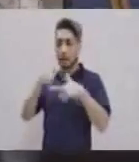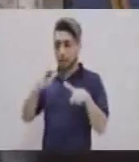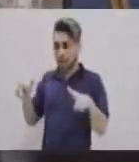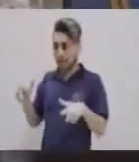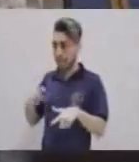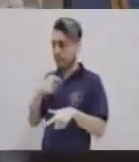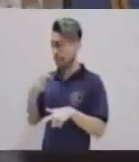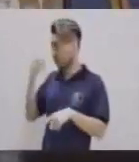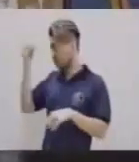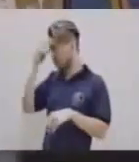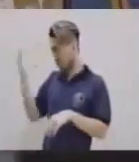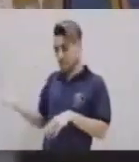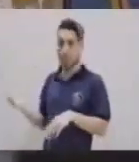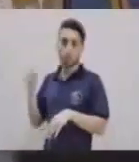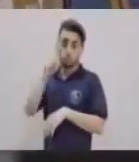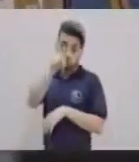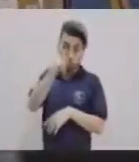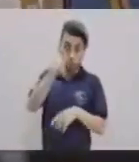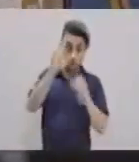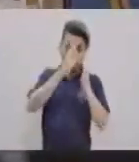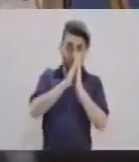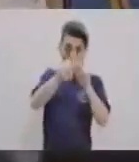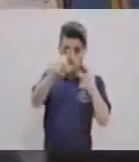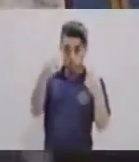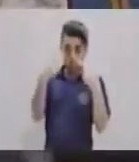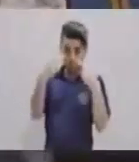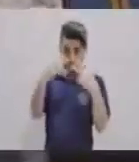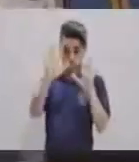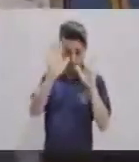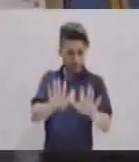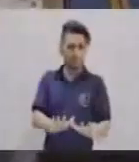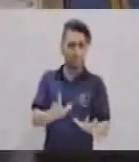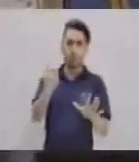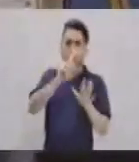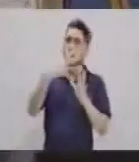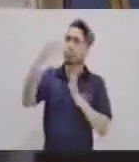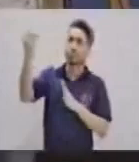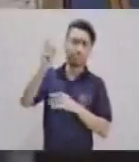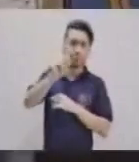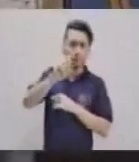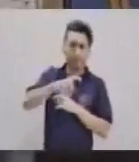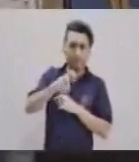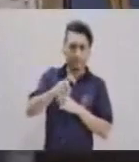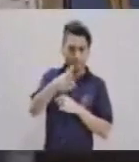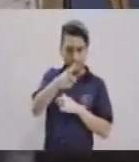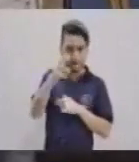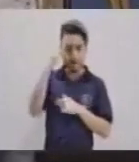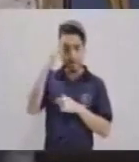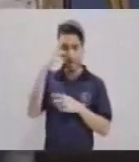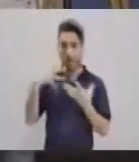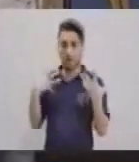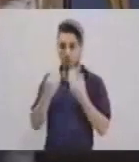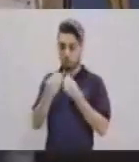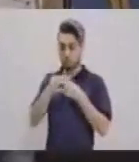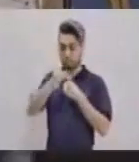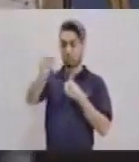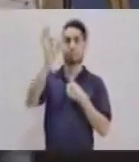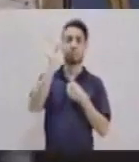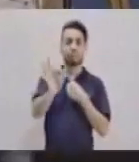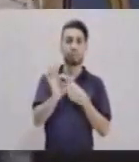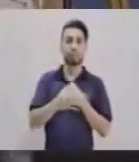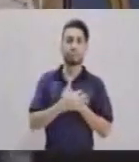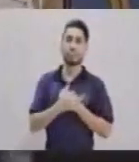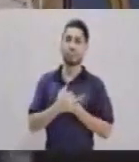Evelyn, muchísimas gracias. Y ustedes, por favor, en casa, recuerden quedarse ahí. Si no tienen necesidad de salir, no salgan, por favor. Y recuerden que juntos